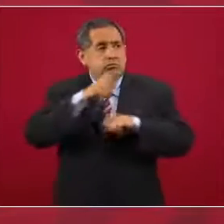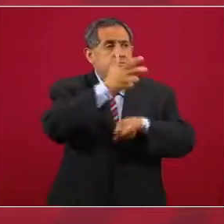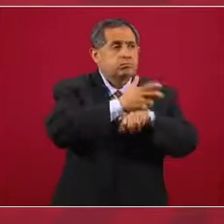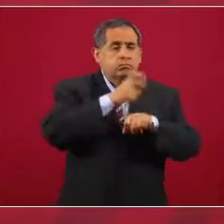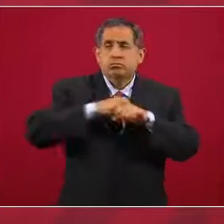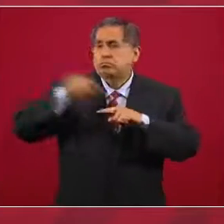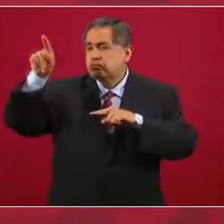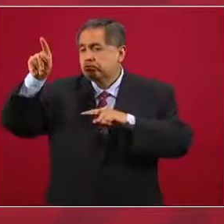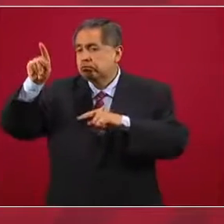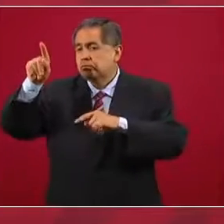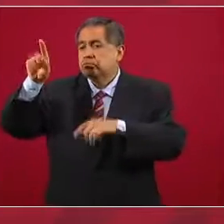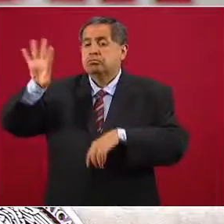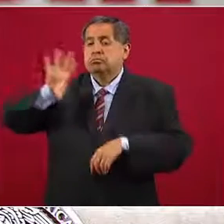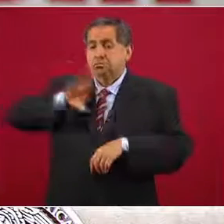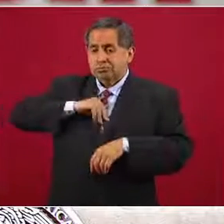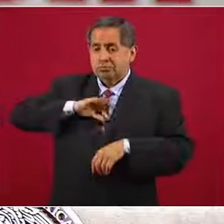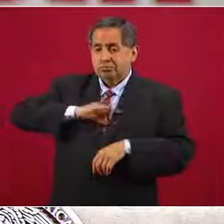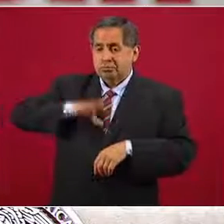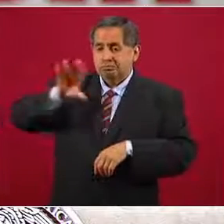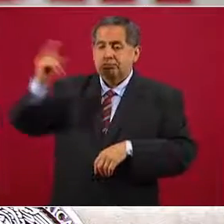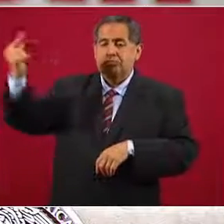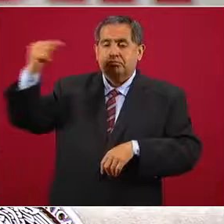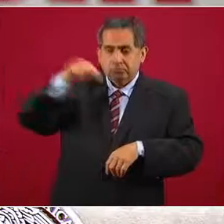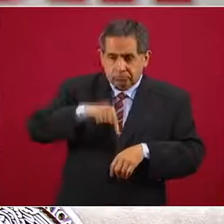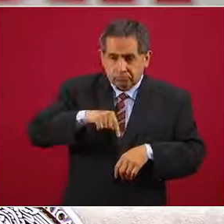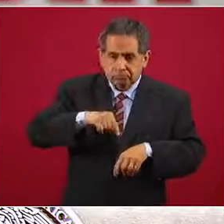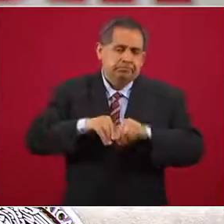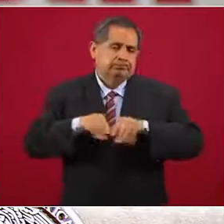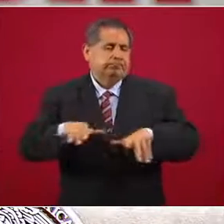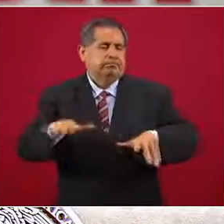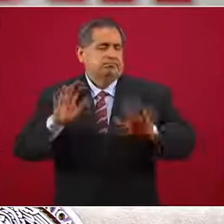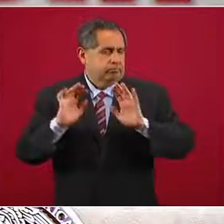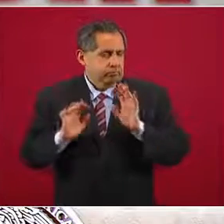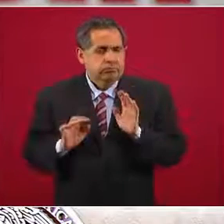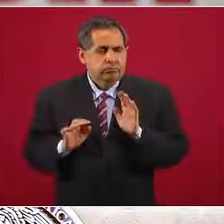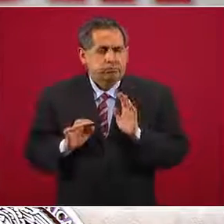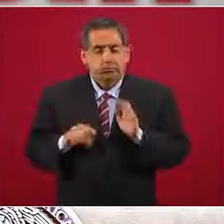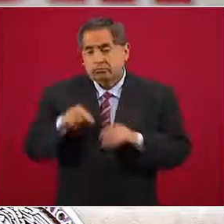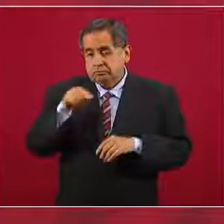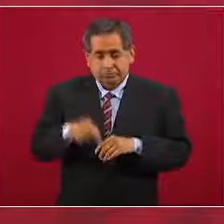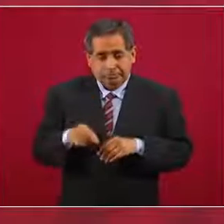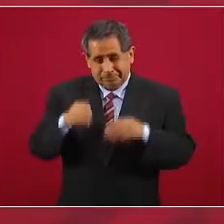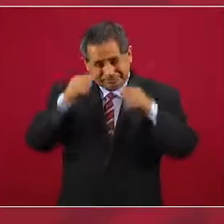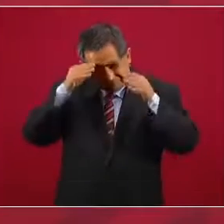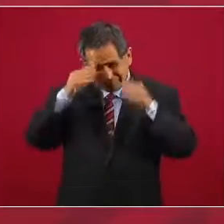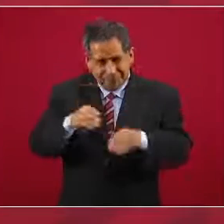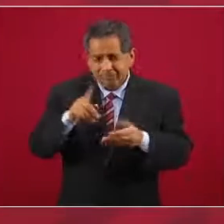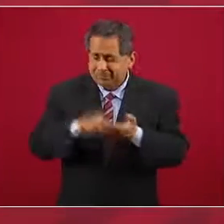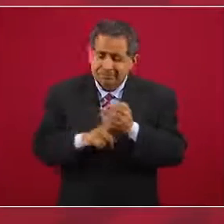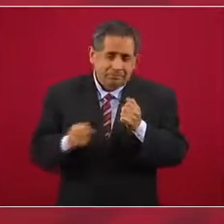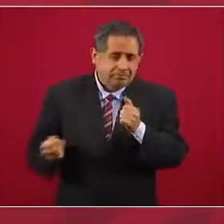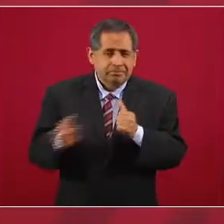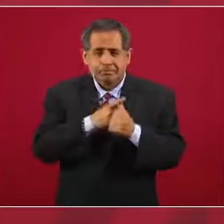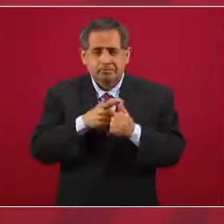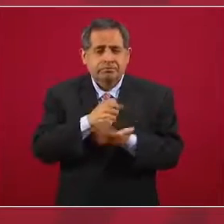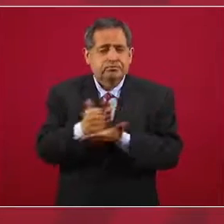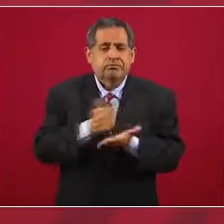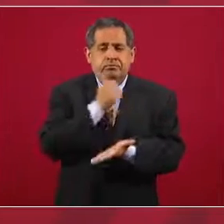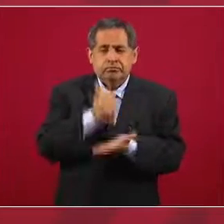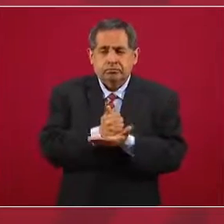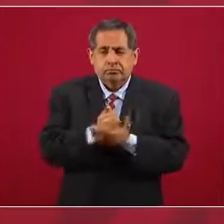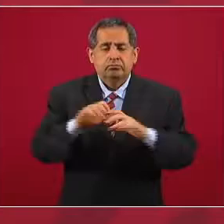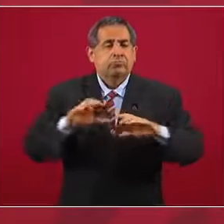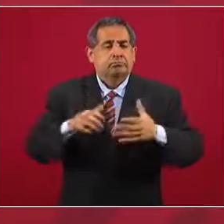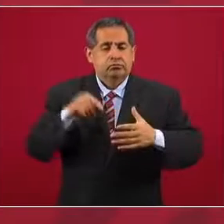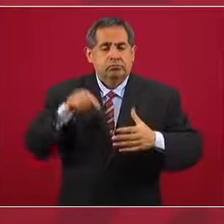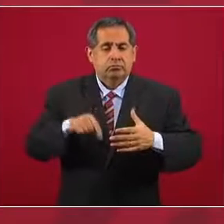lugares y, por lo tanto, se concentró inicialmente la epidemia en zonas urbanas